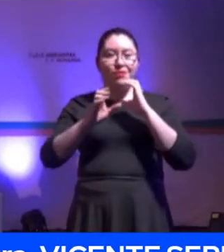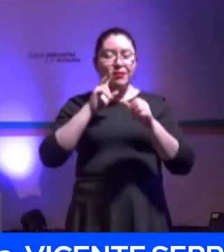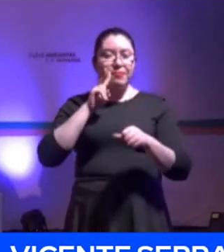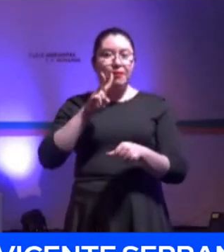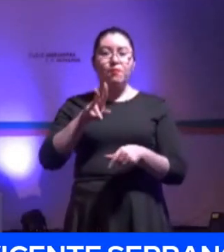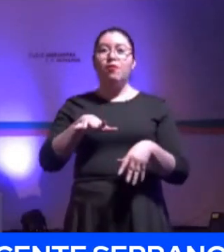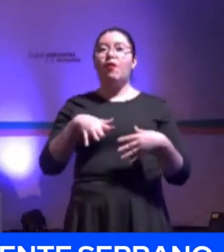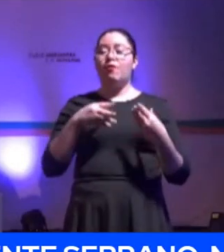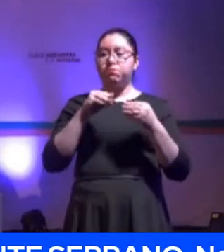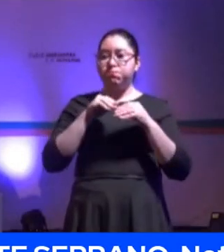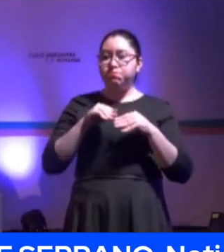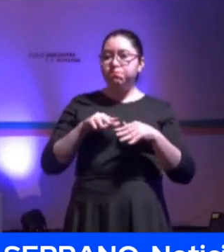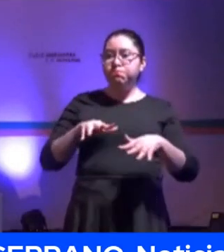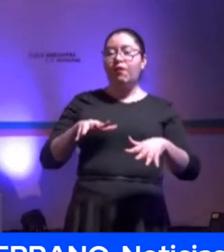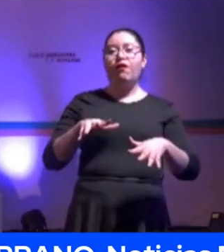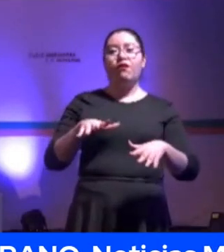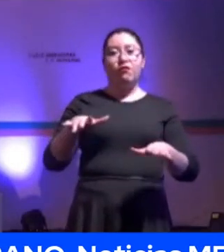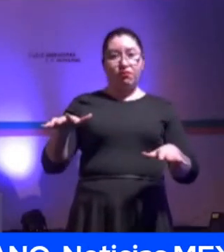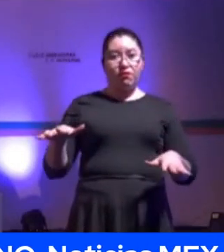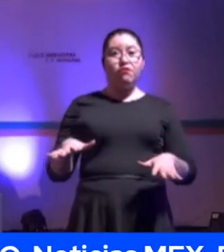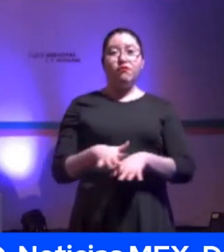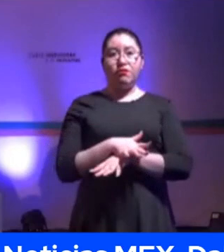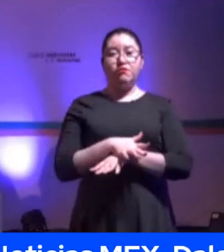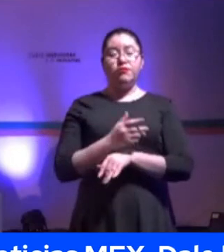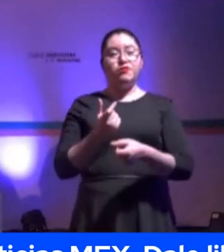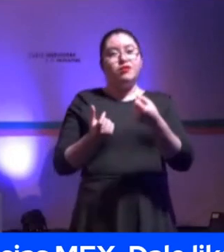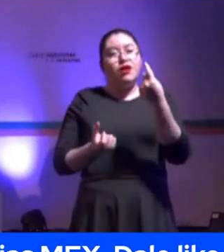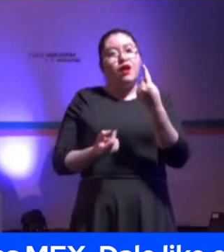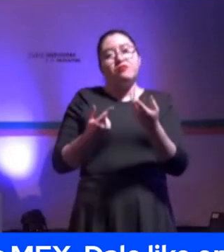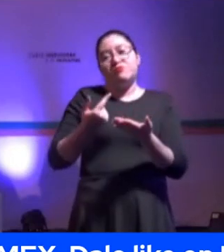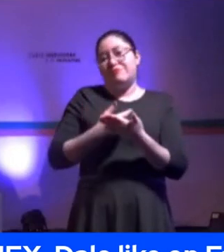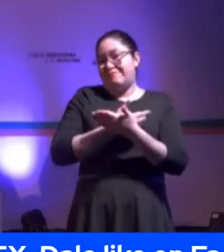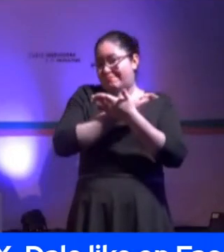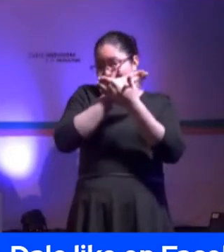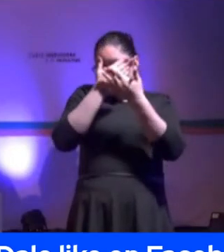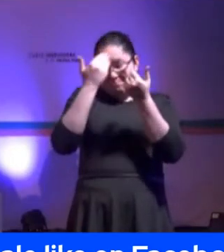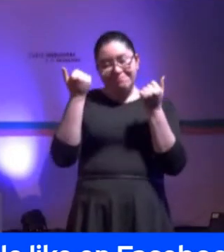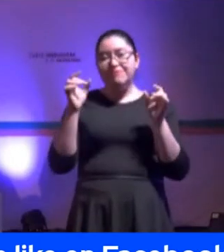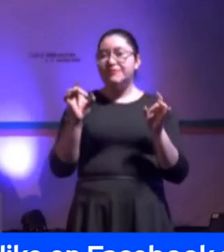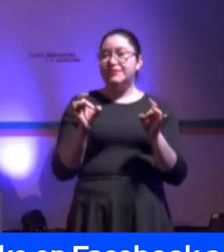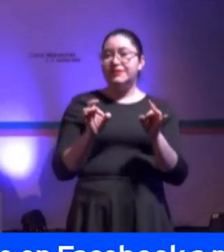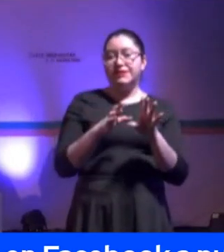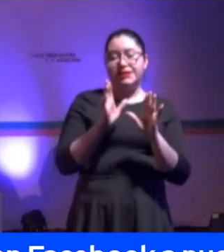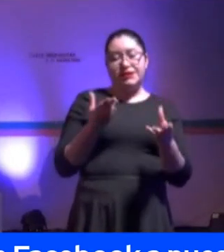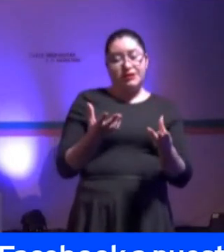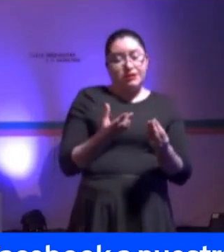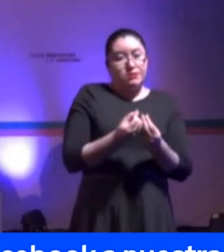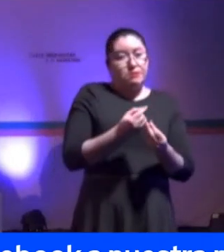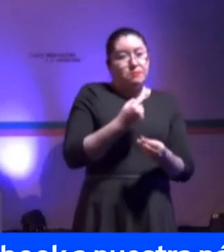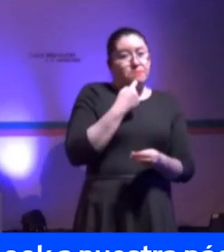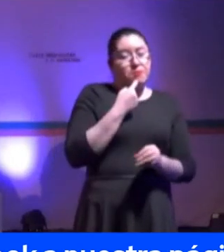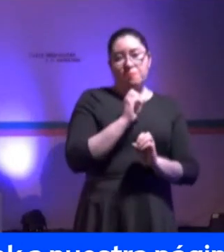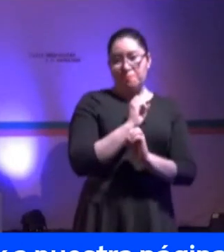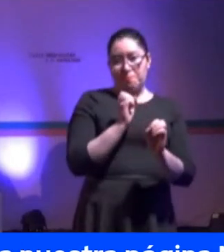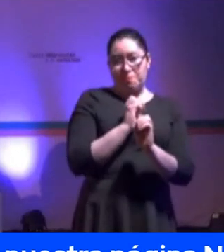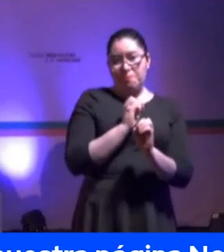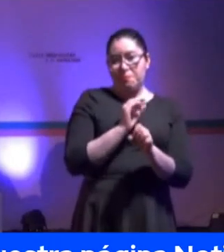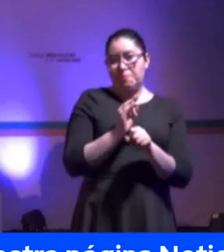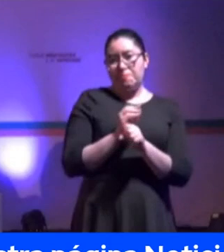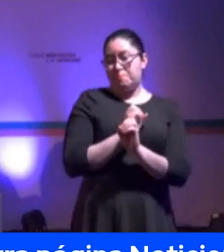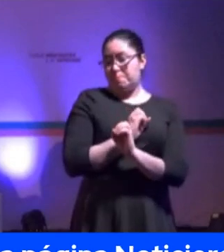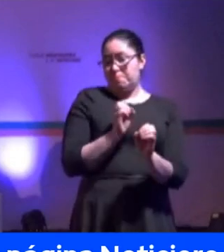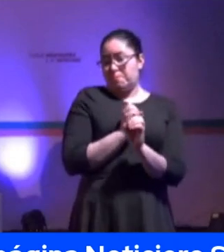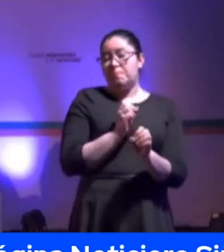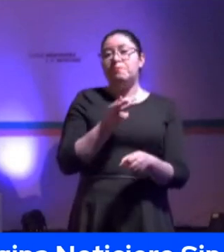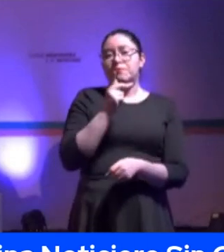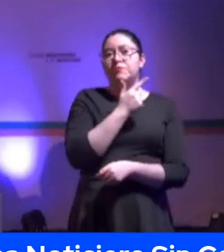cambios. Hay quienes a lo mejor, pues no sé por qué situación, de repente ya no están con Andrés Manuel, pero también lo que me ha gustado